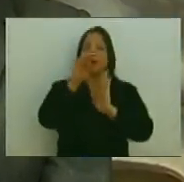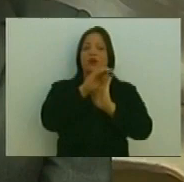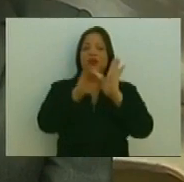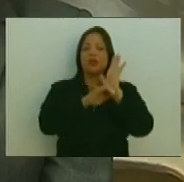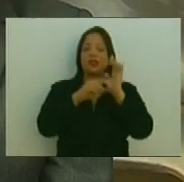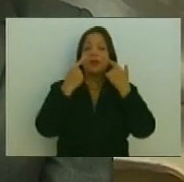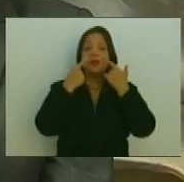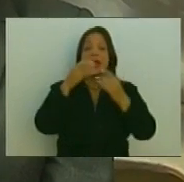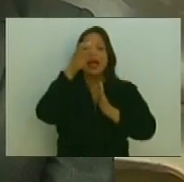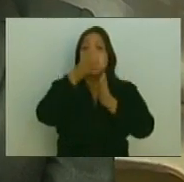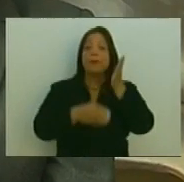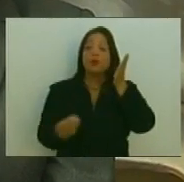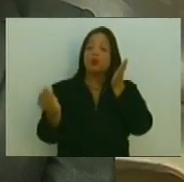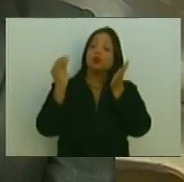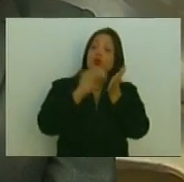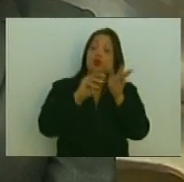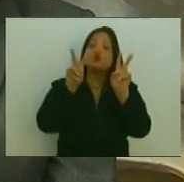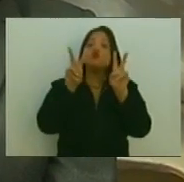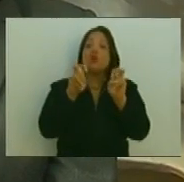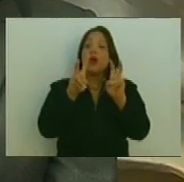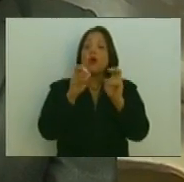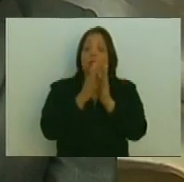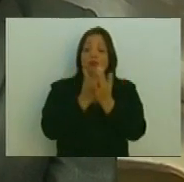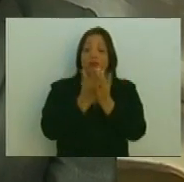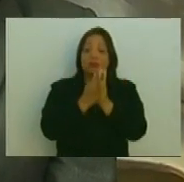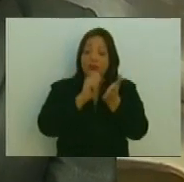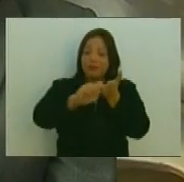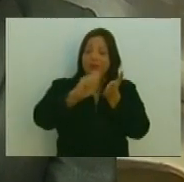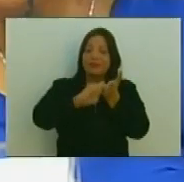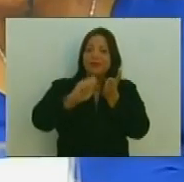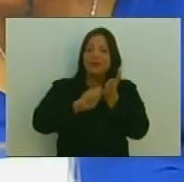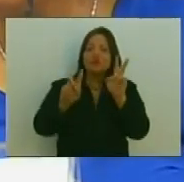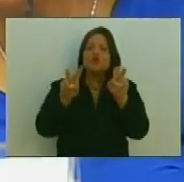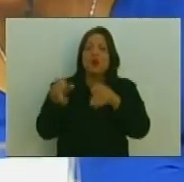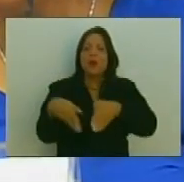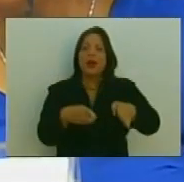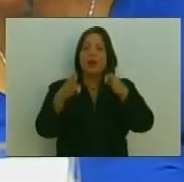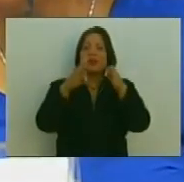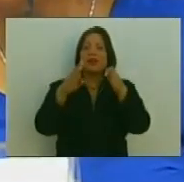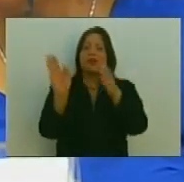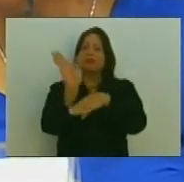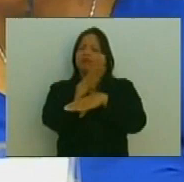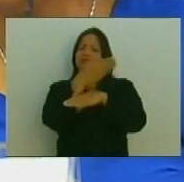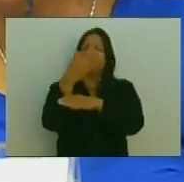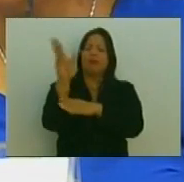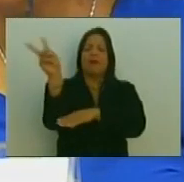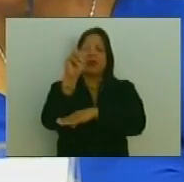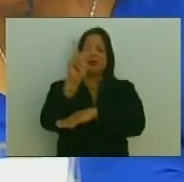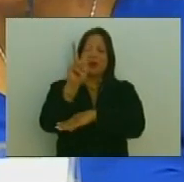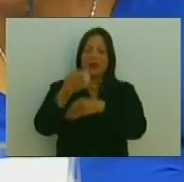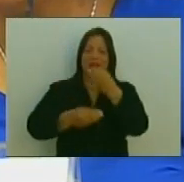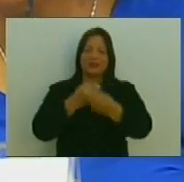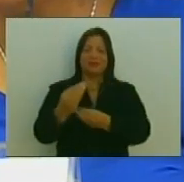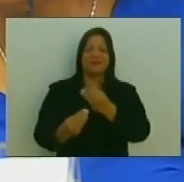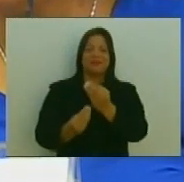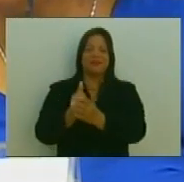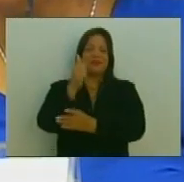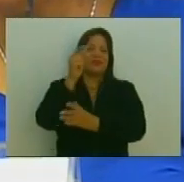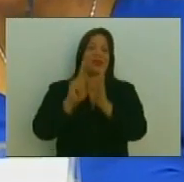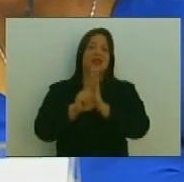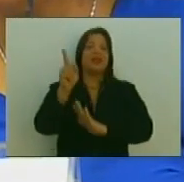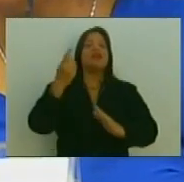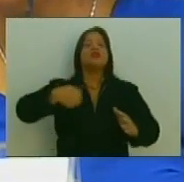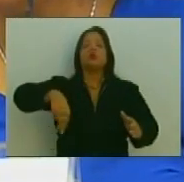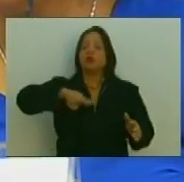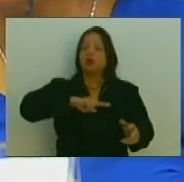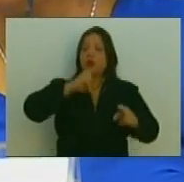viendo un nuevo capítulo para la Constitución, que también marcará nuevo rumbo de vanguardia para Venezuela, realmente para nosotros